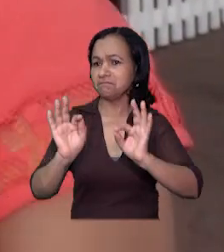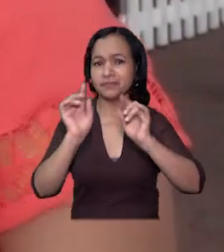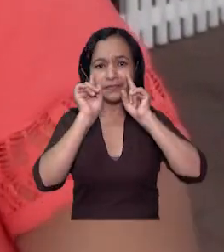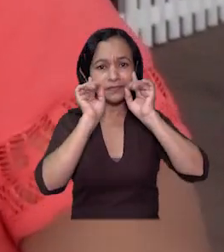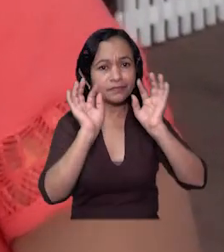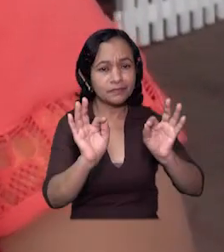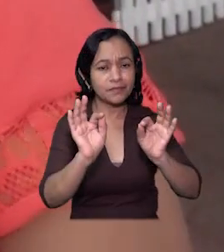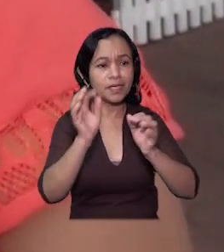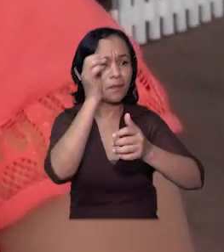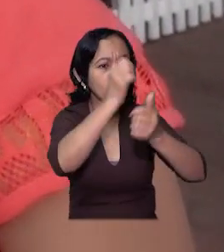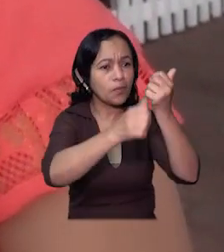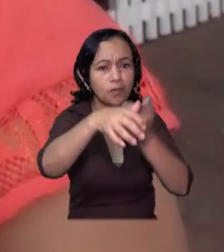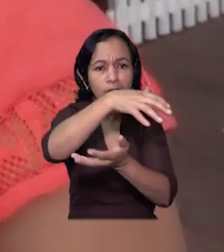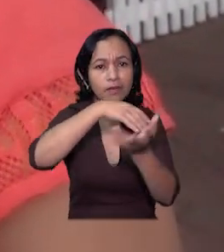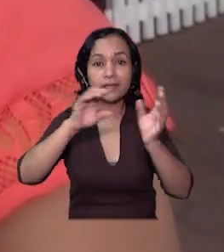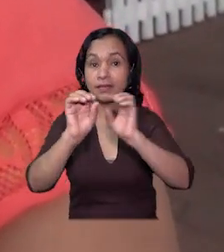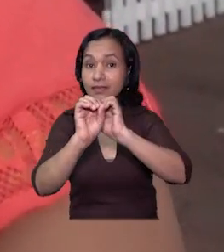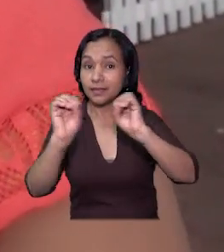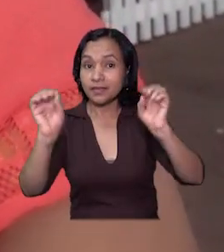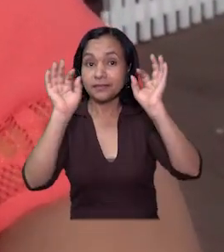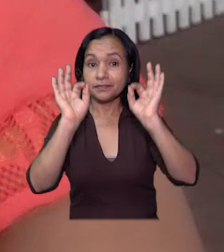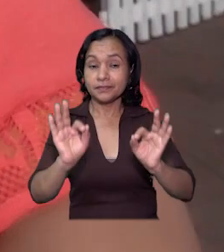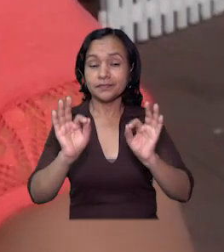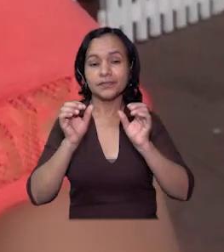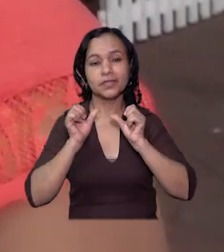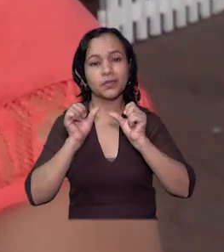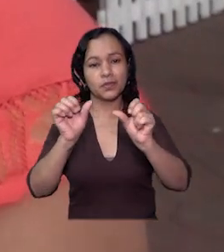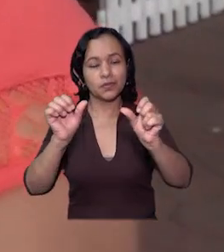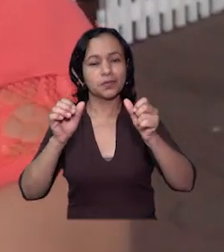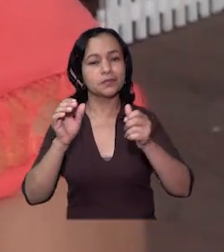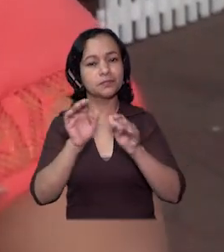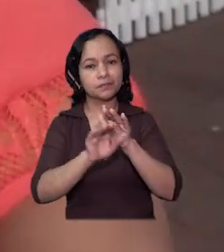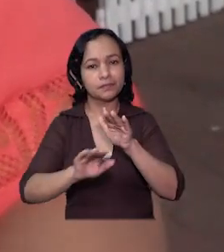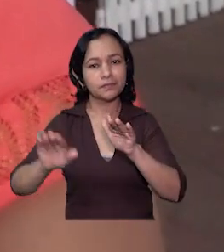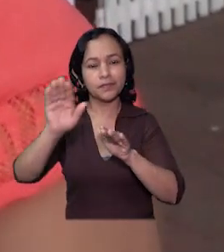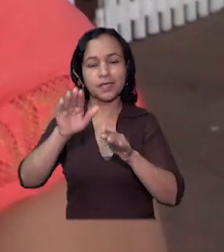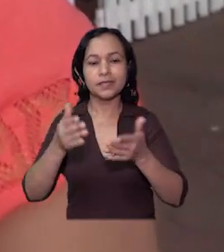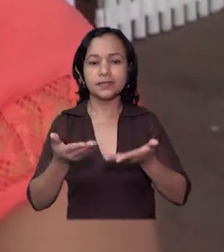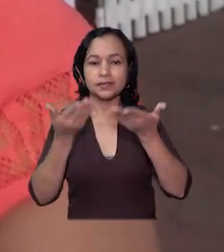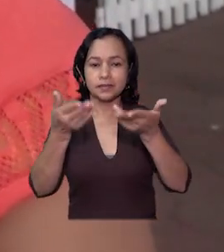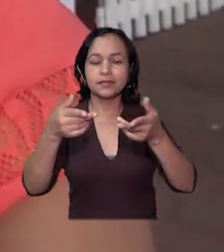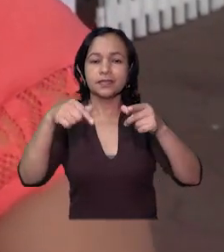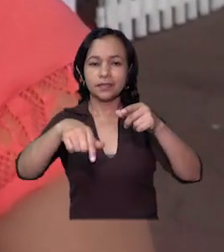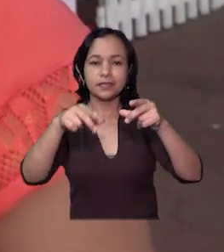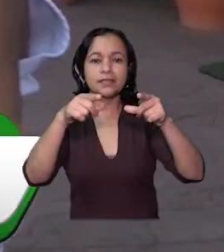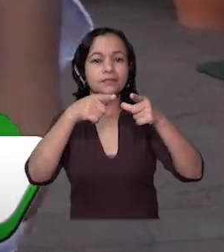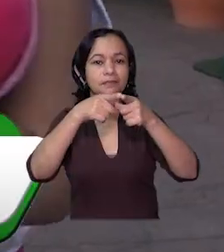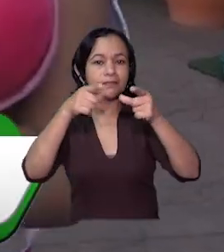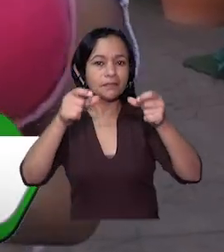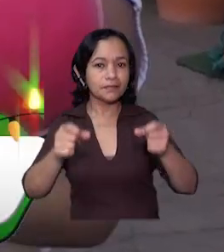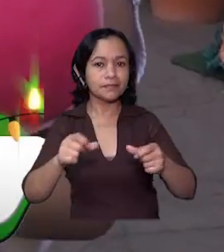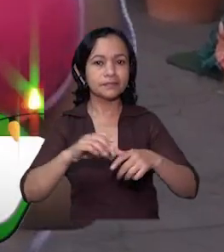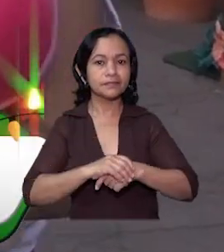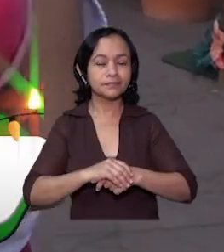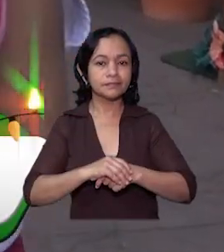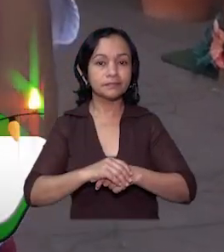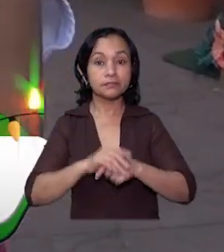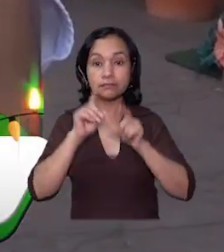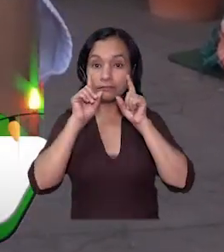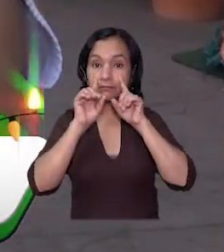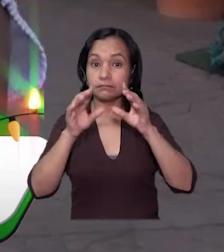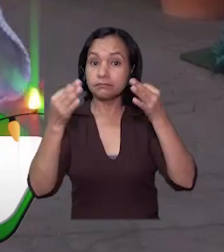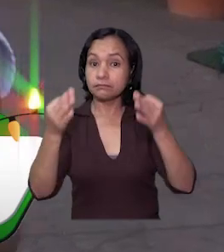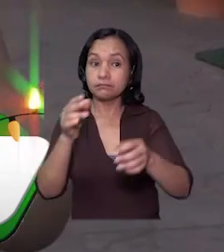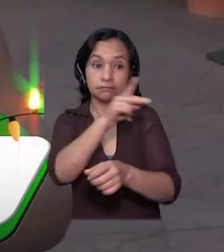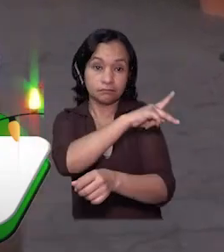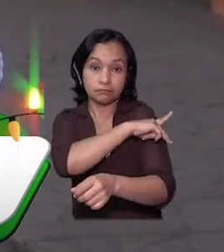pues que no hay ningún alboroto y esperando seguir disfrutando un poco más de lo que nos están ofreciendo acá en la ciudad de Managua. Pues la seguridad está bueno porque hay